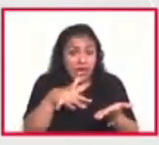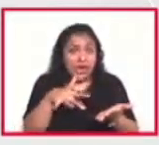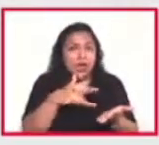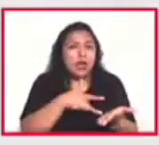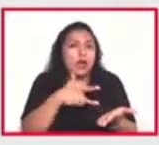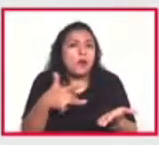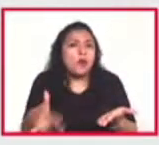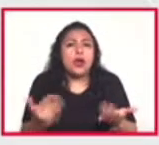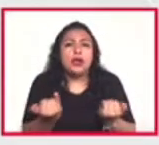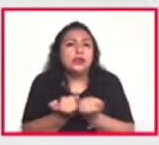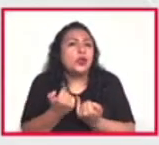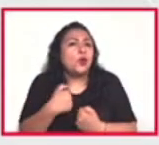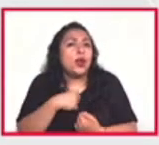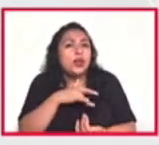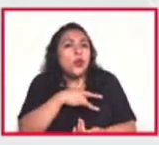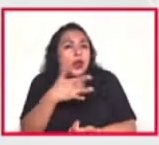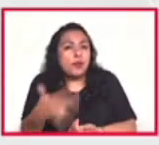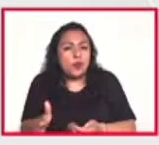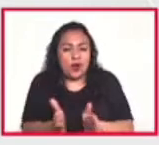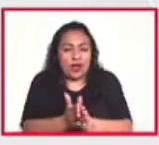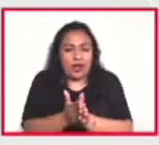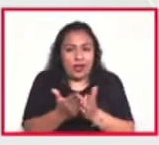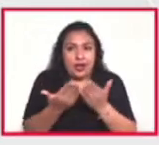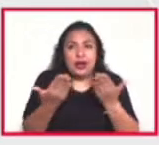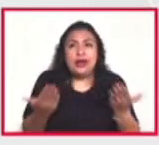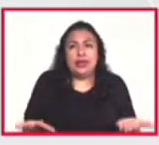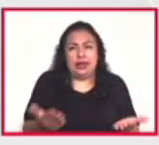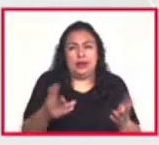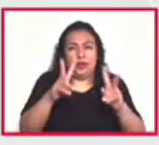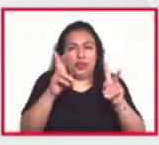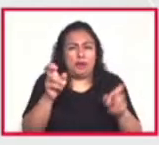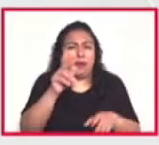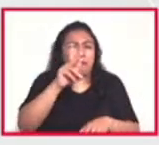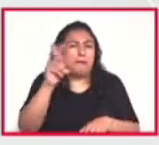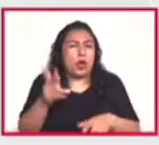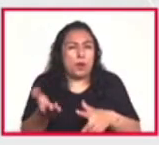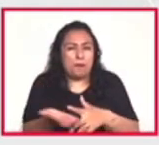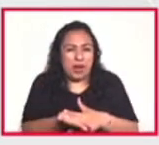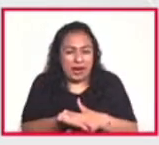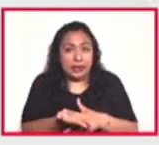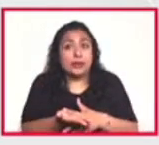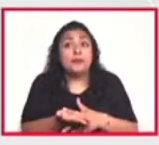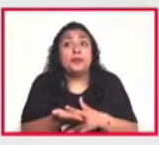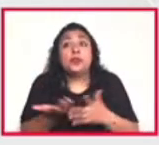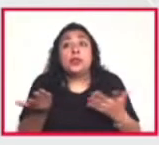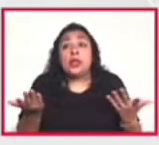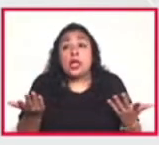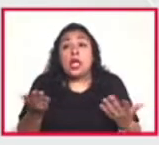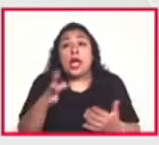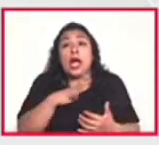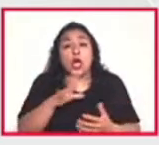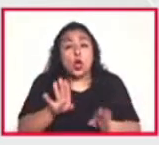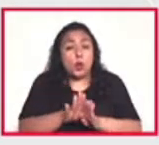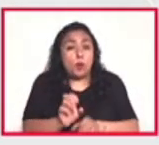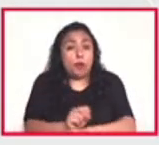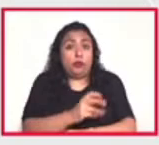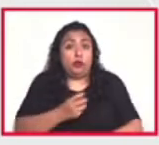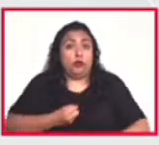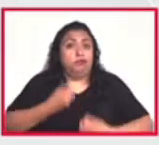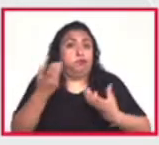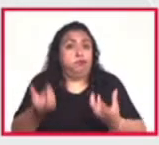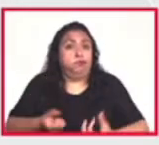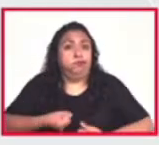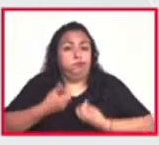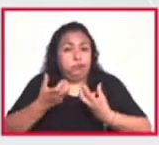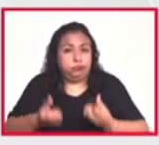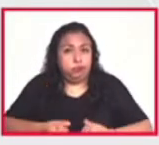yo. El libro este, La peor parte, es un libro hecho con un desbordamiento de emoción por mi parte, pero que por